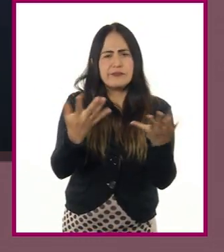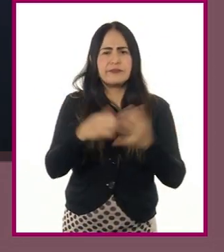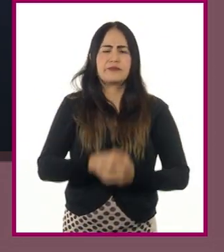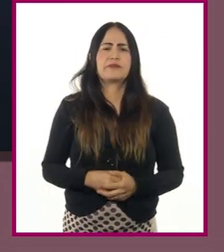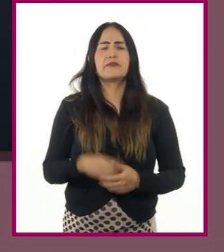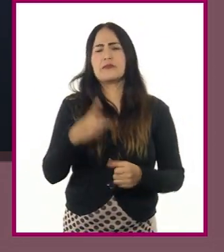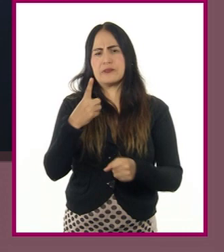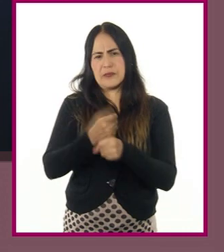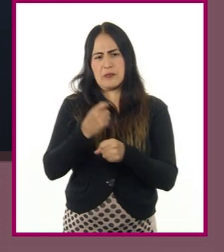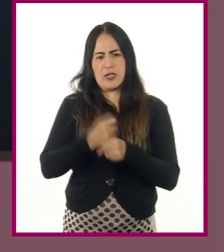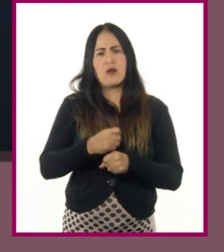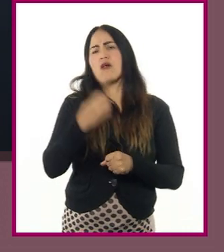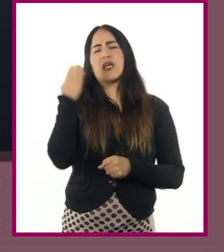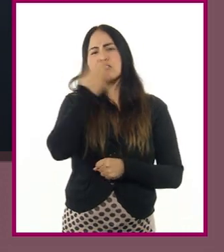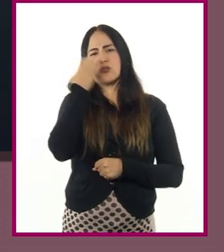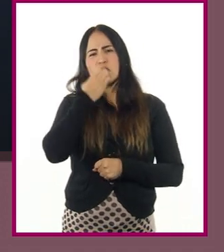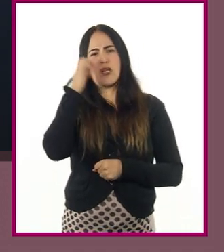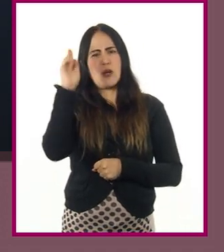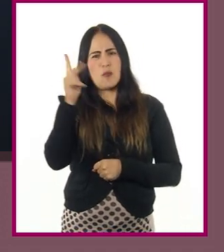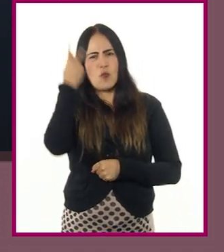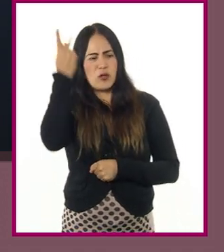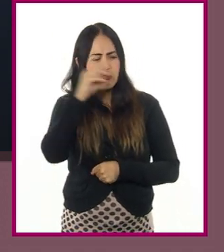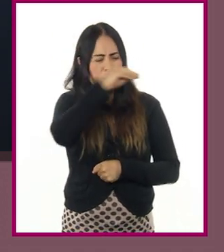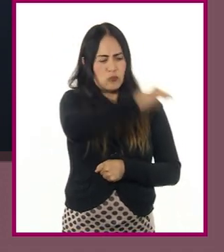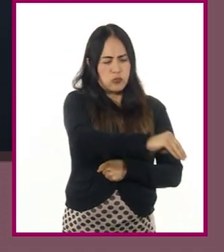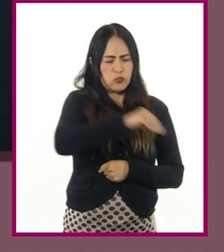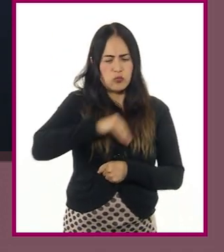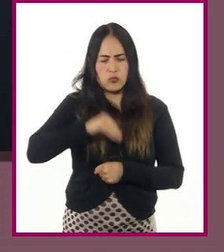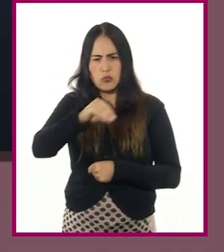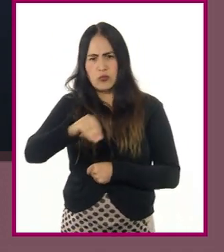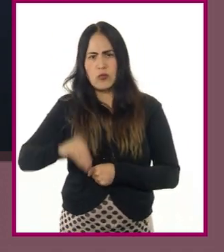instalación del Poli a otra el 26 de julio.